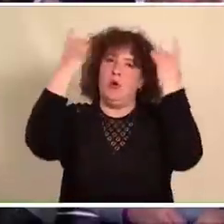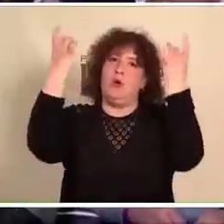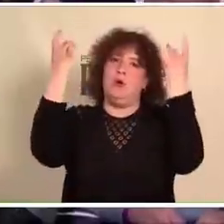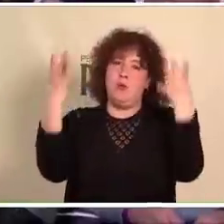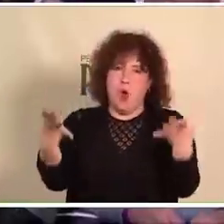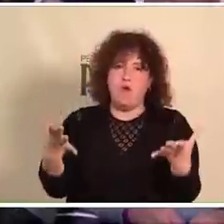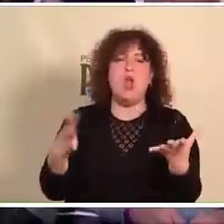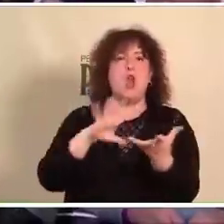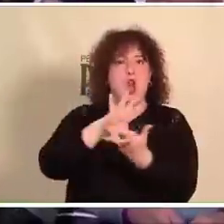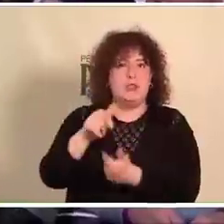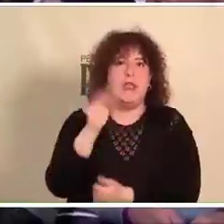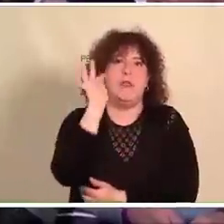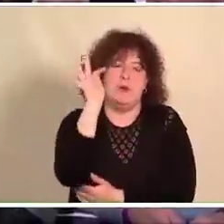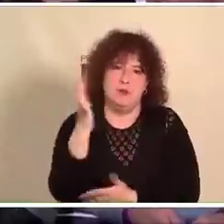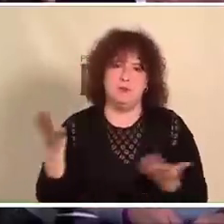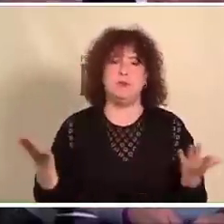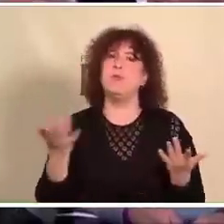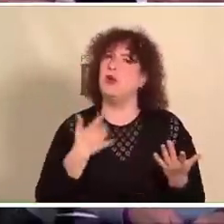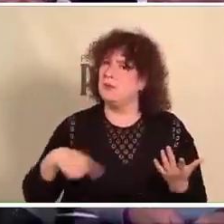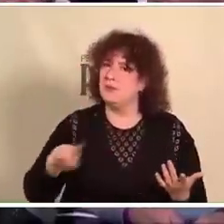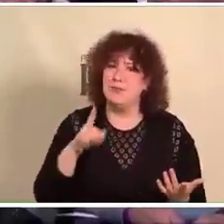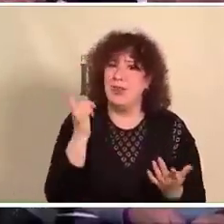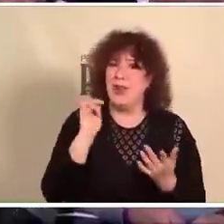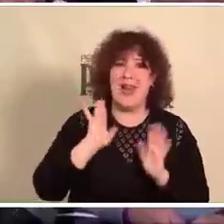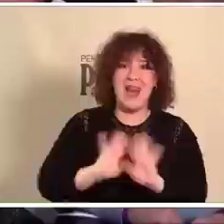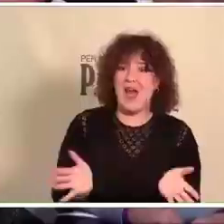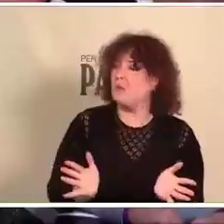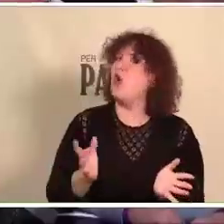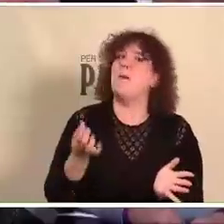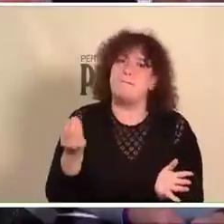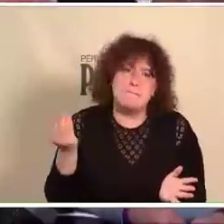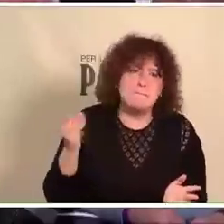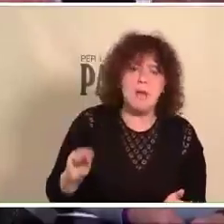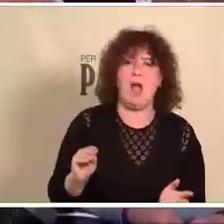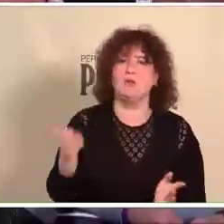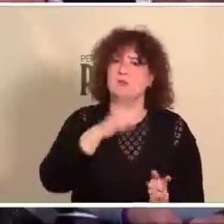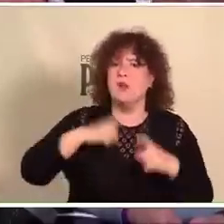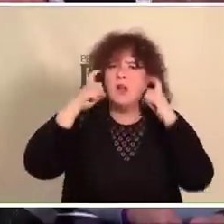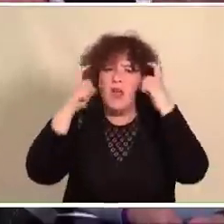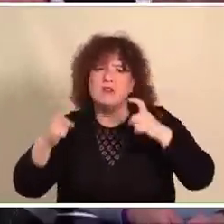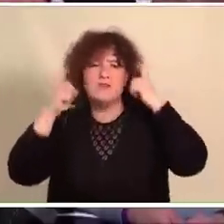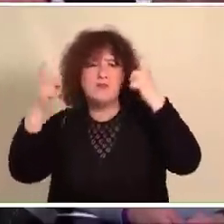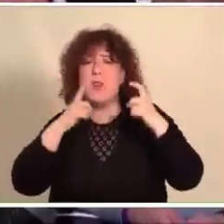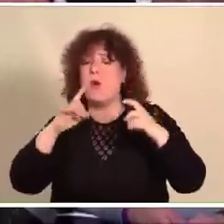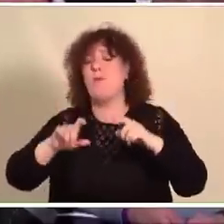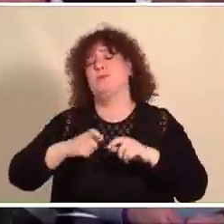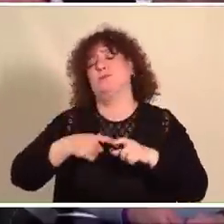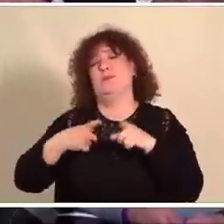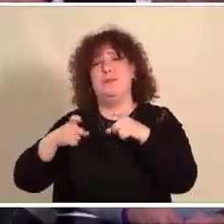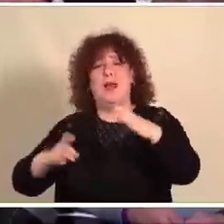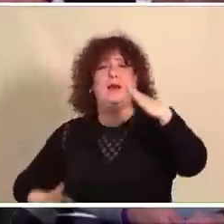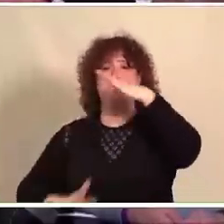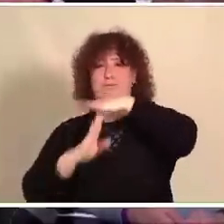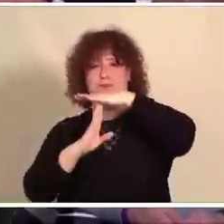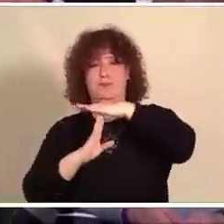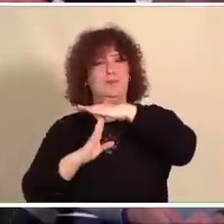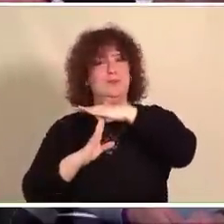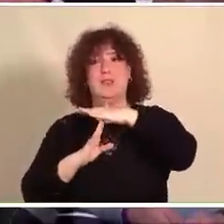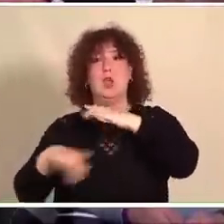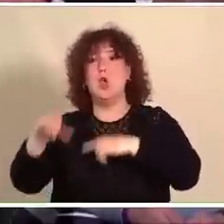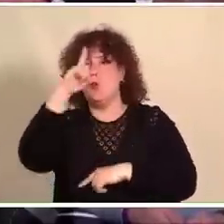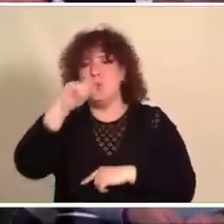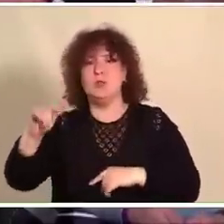necesitamos hacer más y todos los esfuerzos son pocos para lograr un alto en fuego inmediato y pararle los pies a